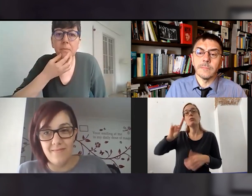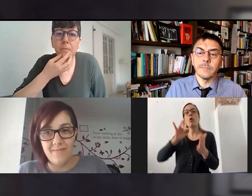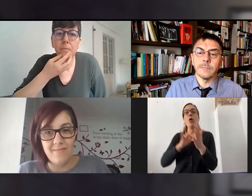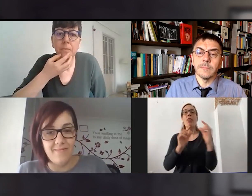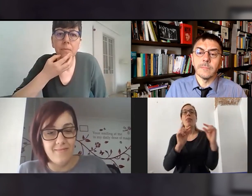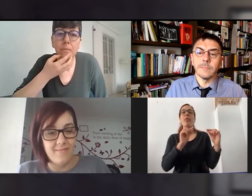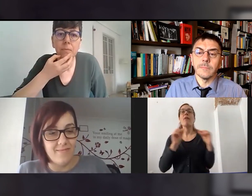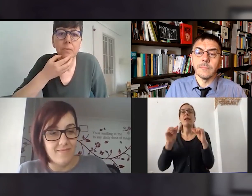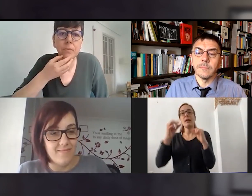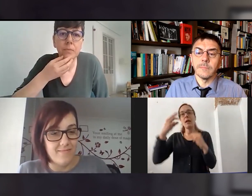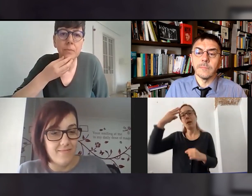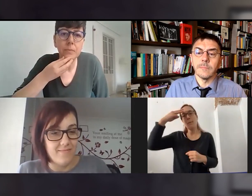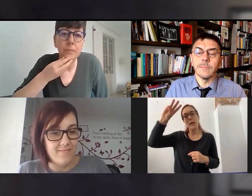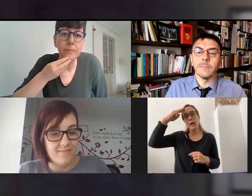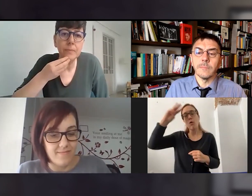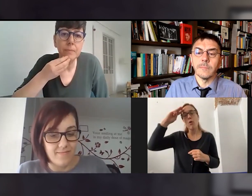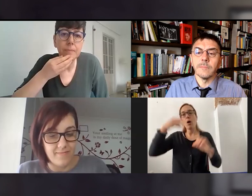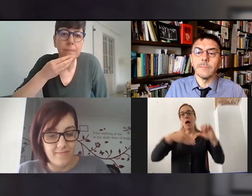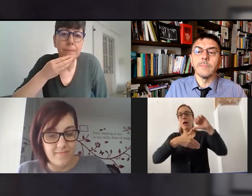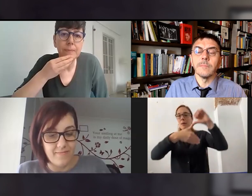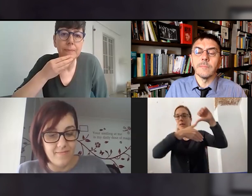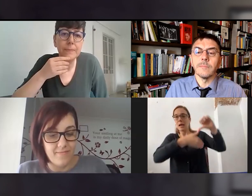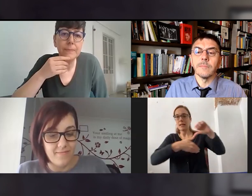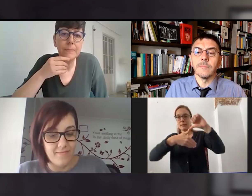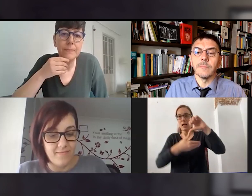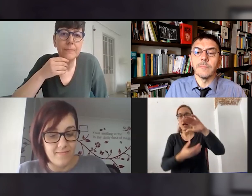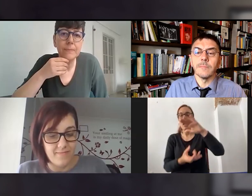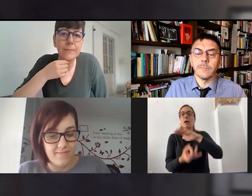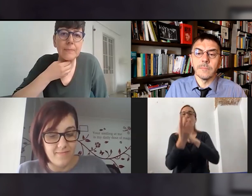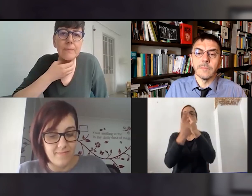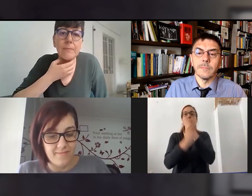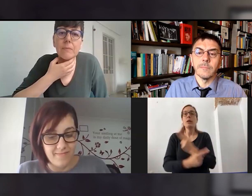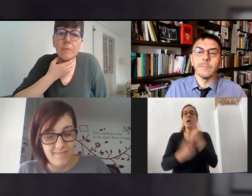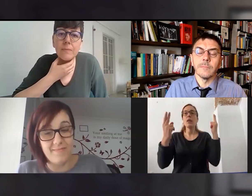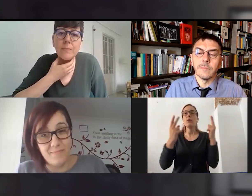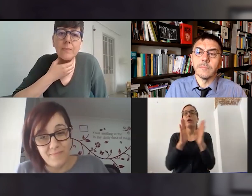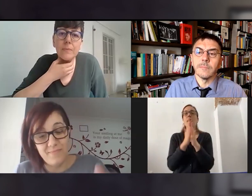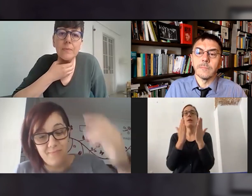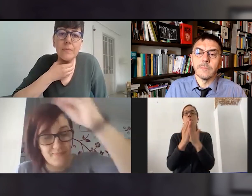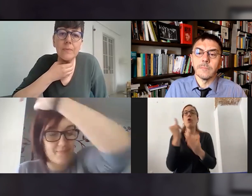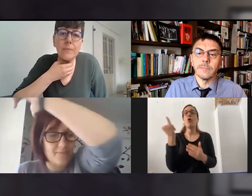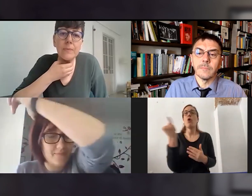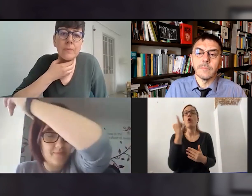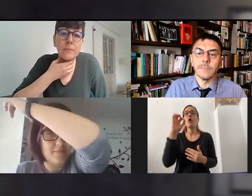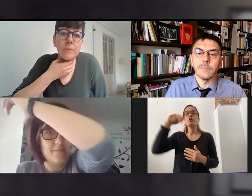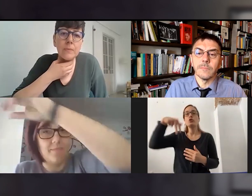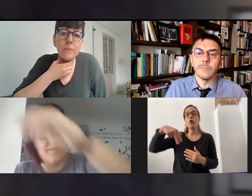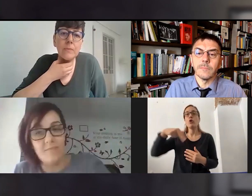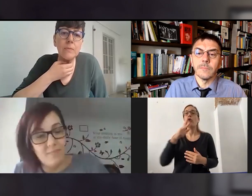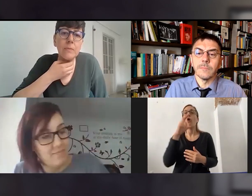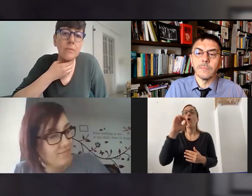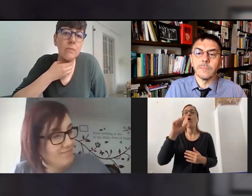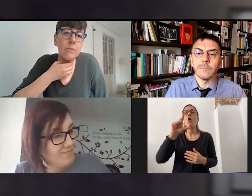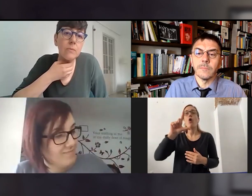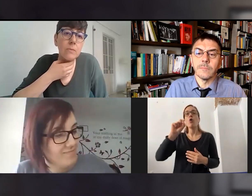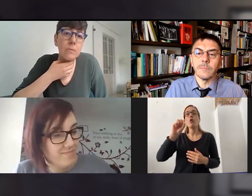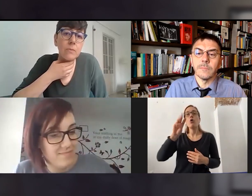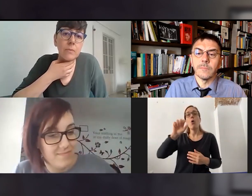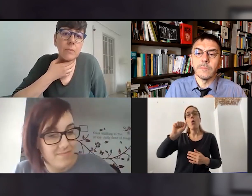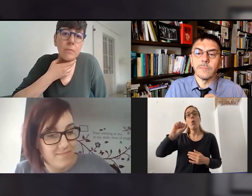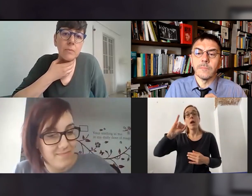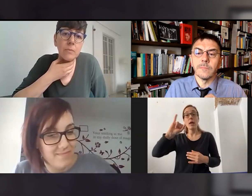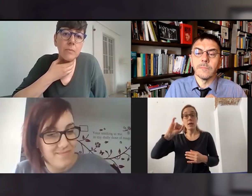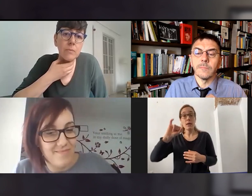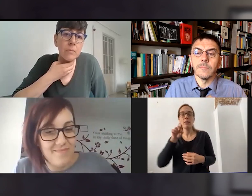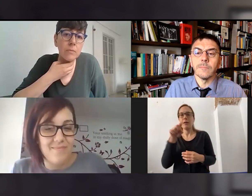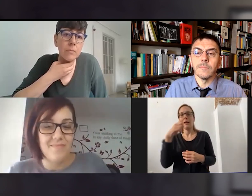con la publicación del libro de John Holloway de cambiar el mundo sin tomar el poder. Yo en esto estoy un poco más cerca del calvo ruso, ¿no?